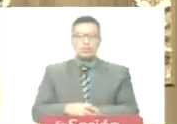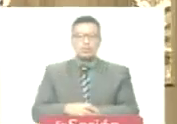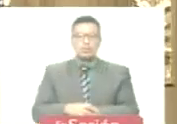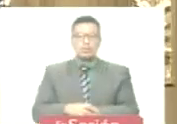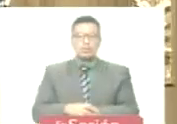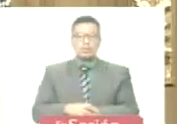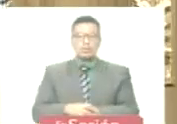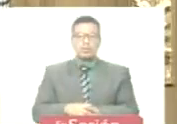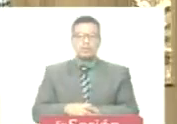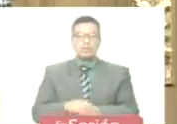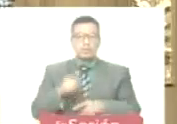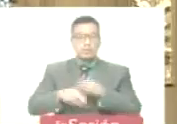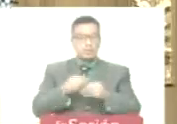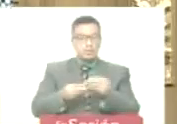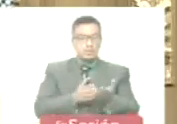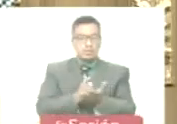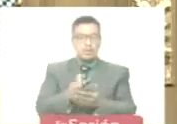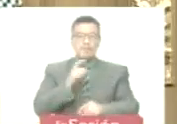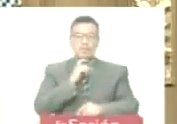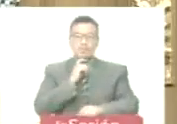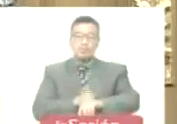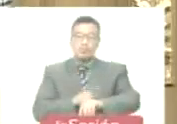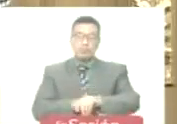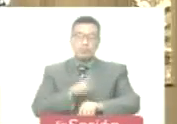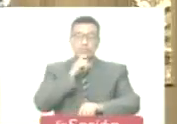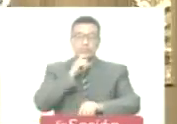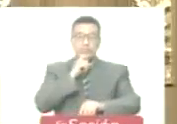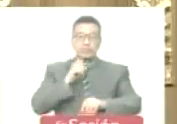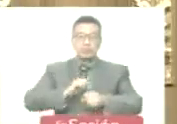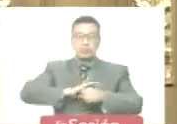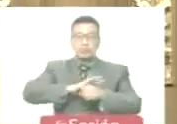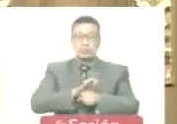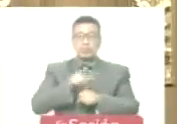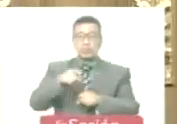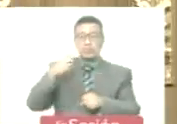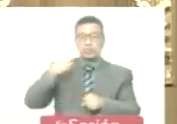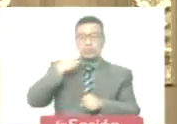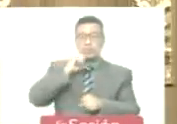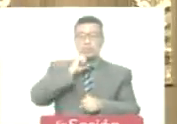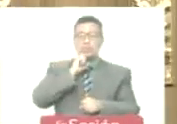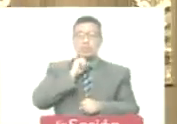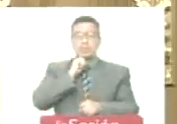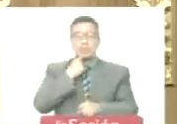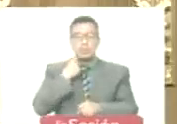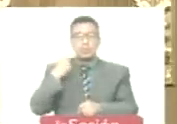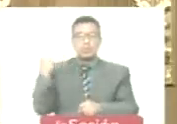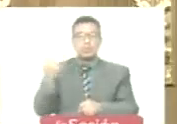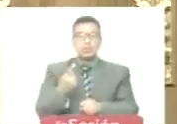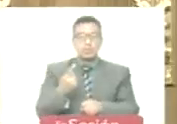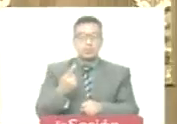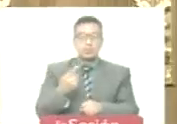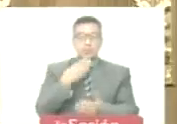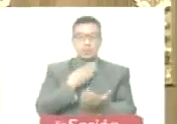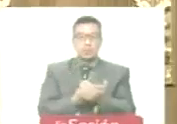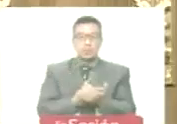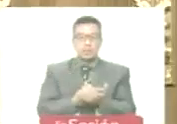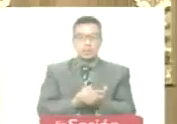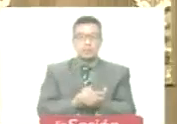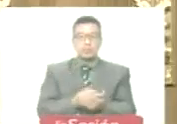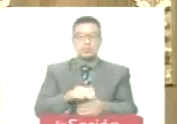cuando atravesamos los momentos más difíciles del COVID, ahí estaba Rusia presente. Por eso nuestro agradecimiento